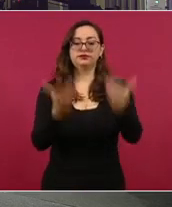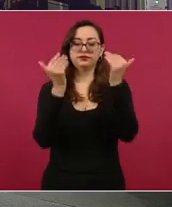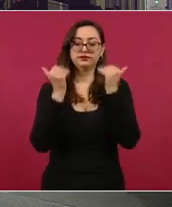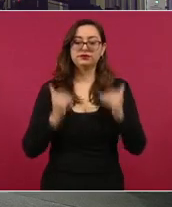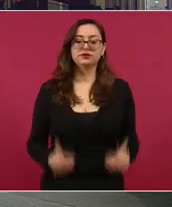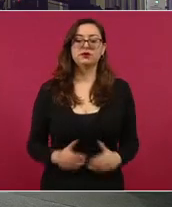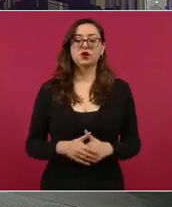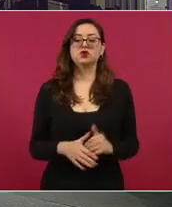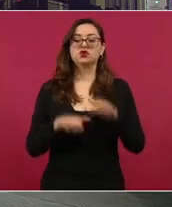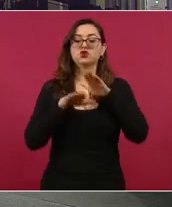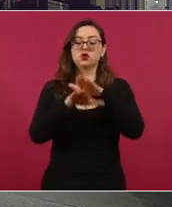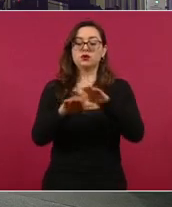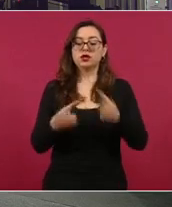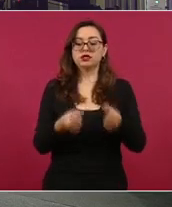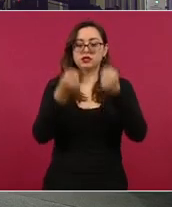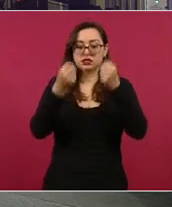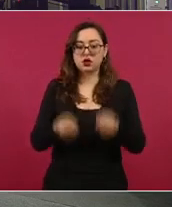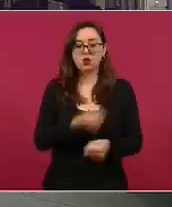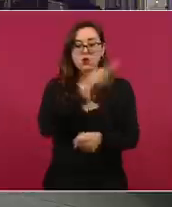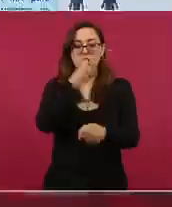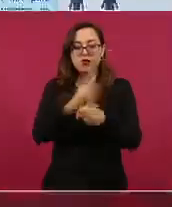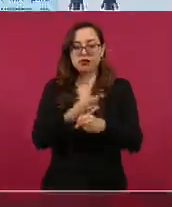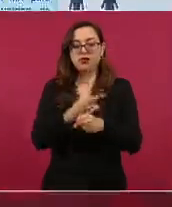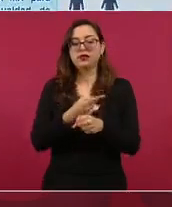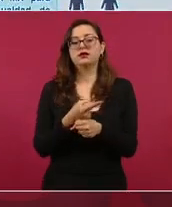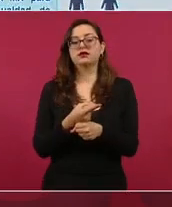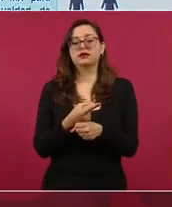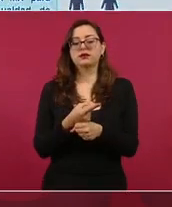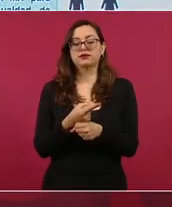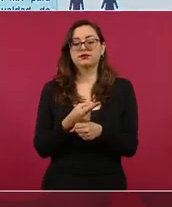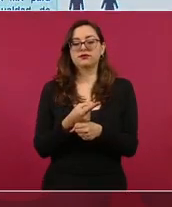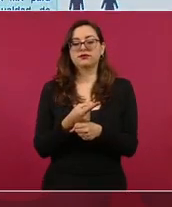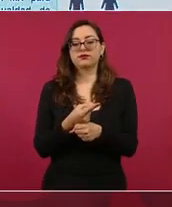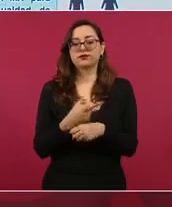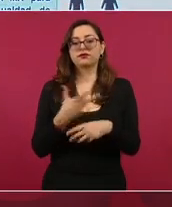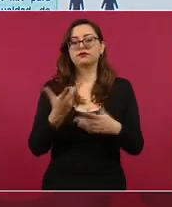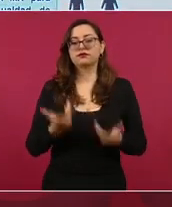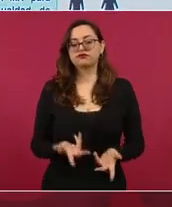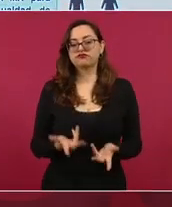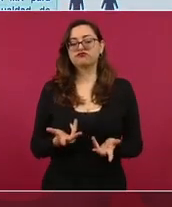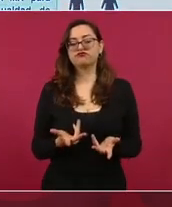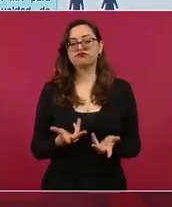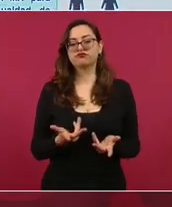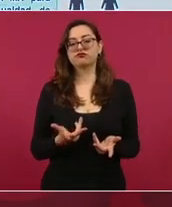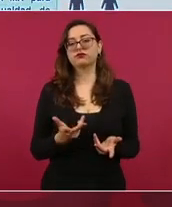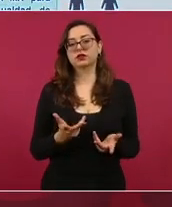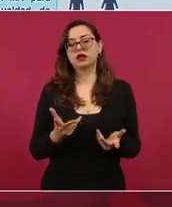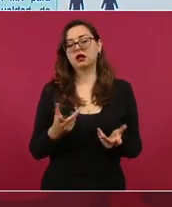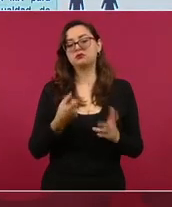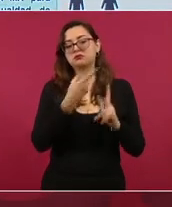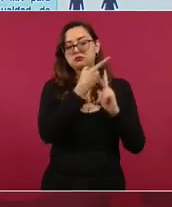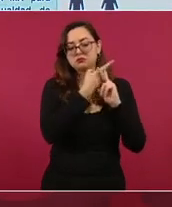de seguridad que surgieron a partir de establecer una mesa después del evento